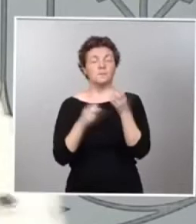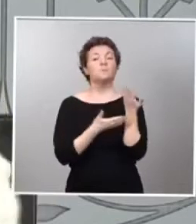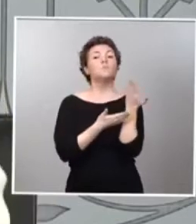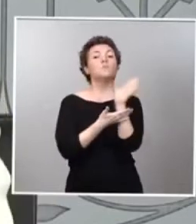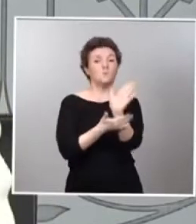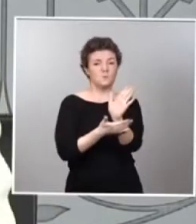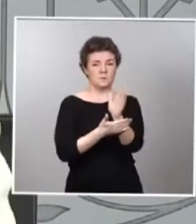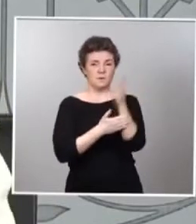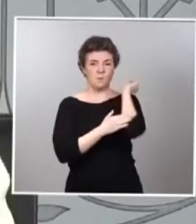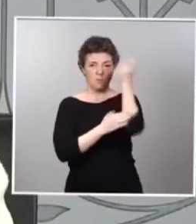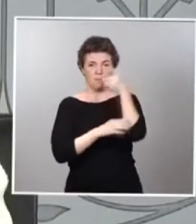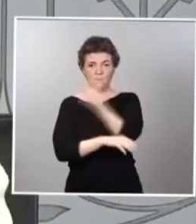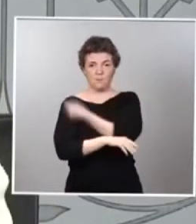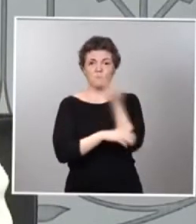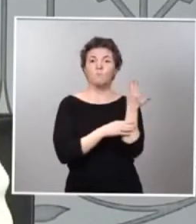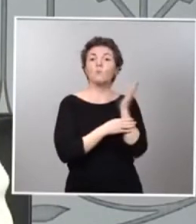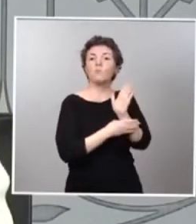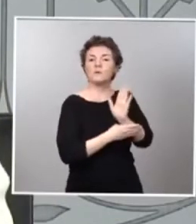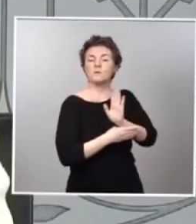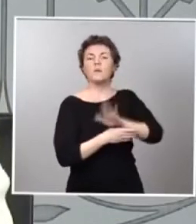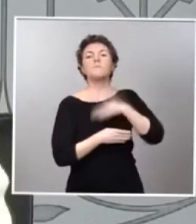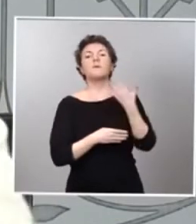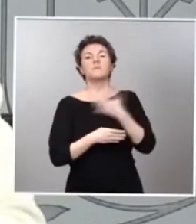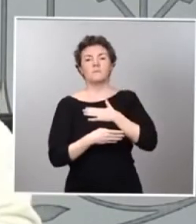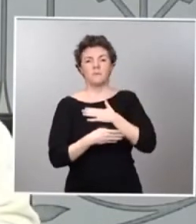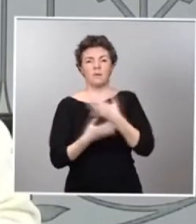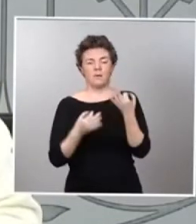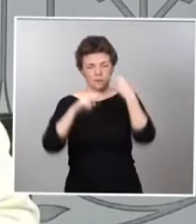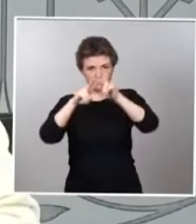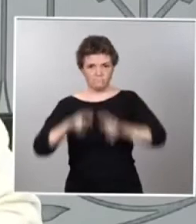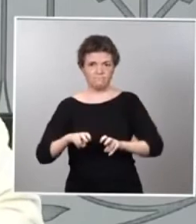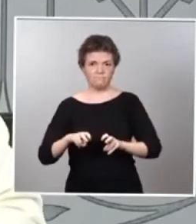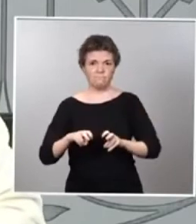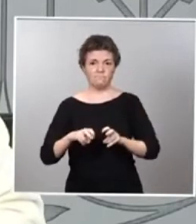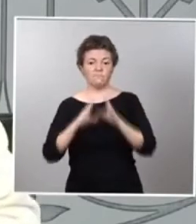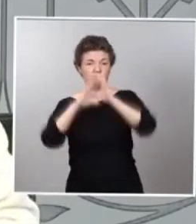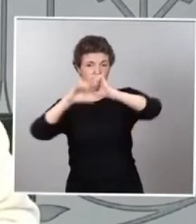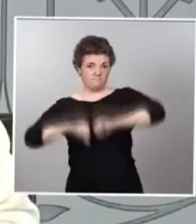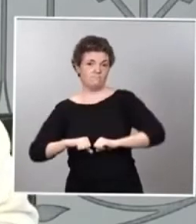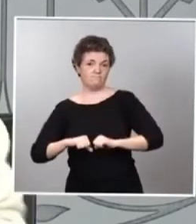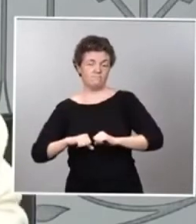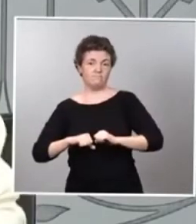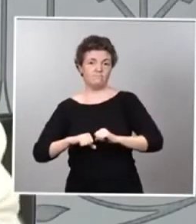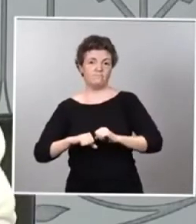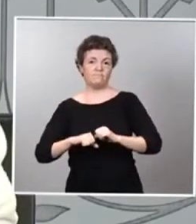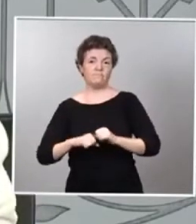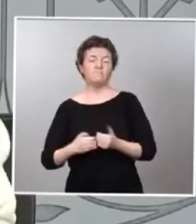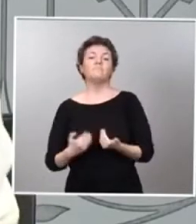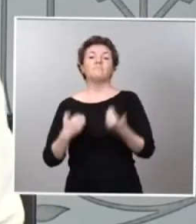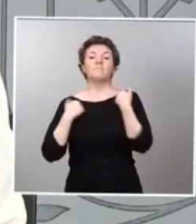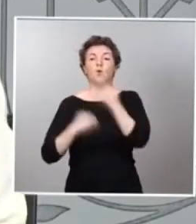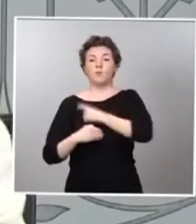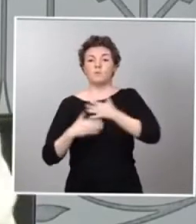de vacunas que tiene que ser mañana digamos analizada y acordada en su caso por la comisión de salud pública